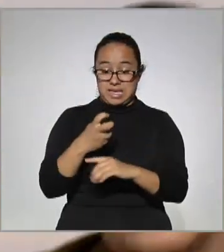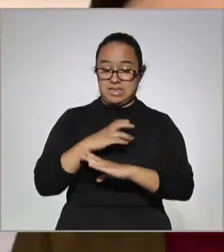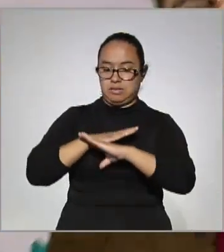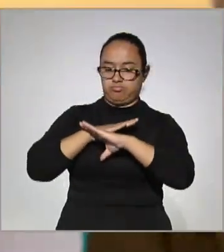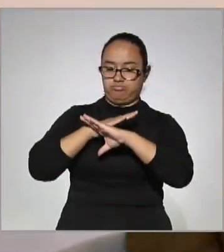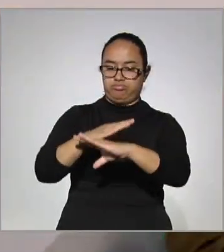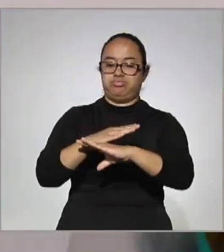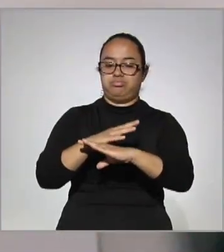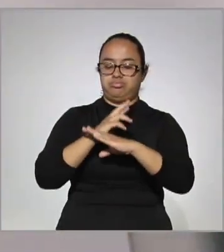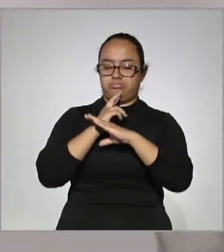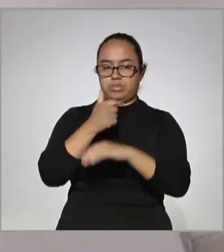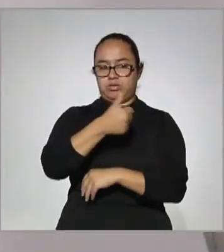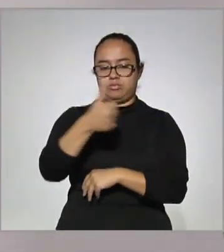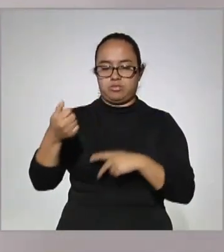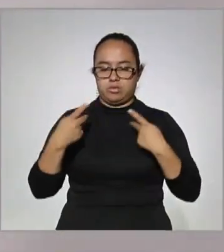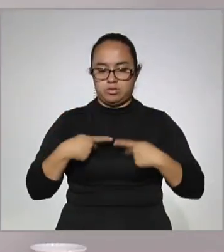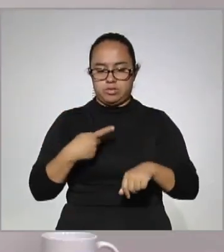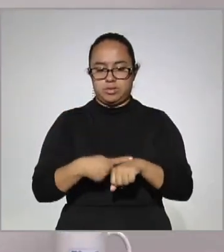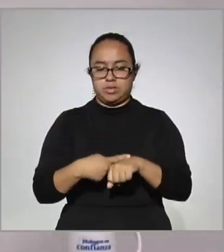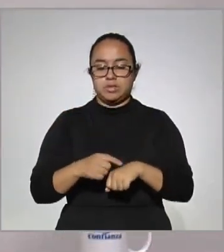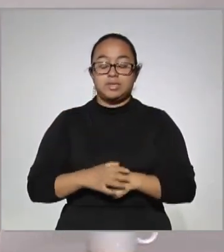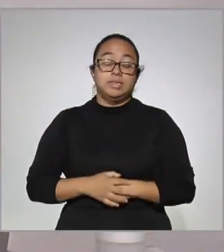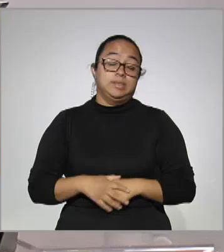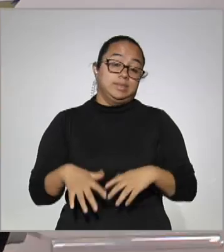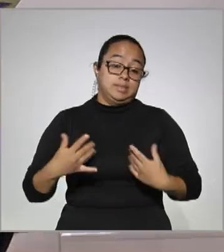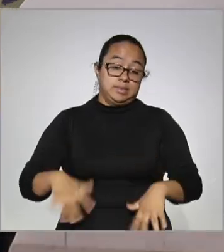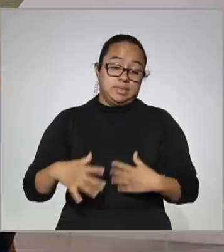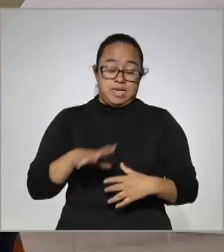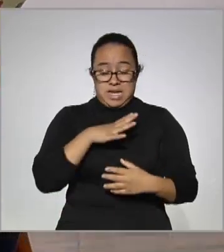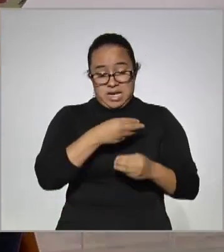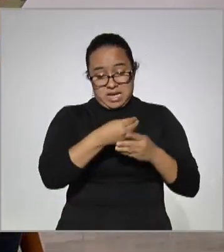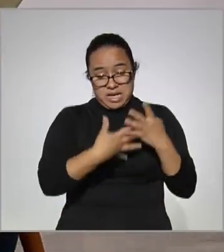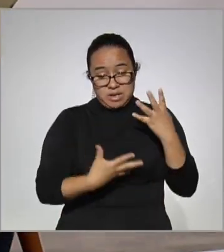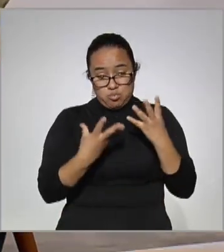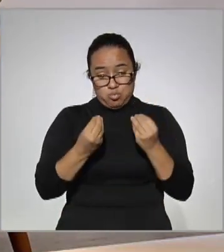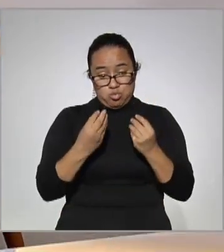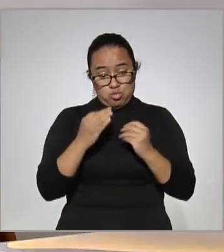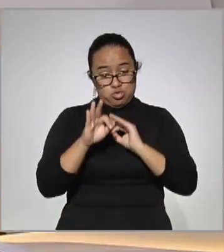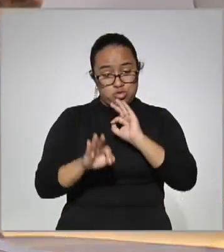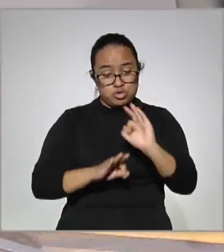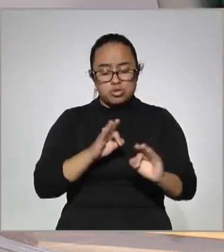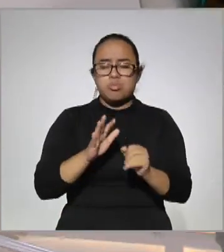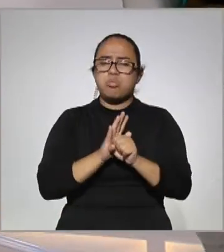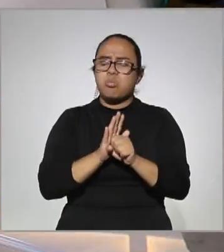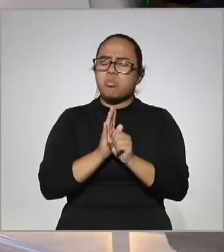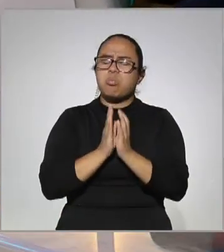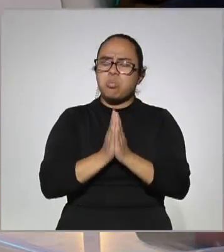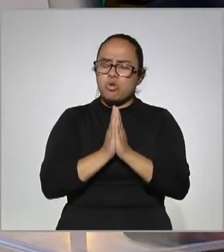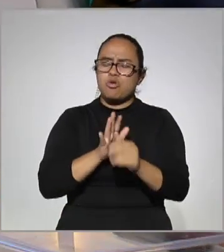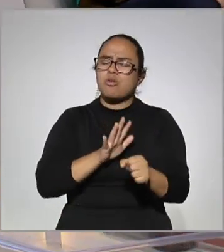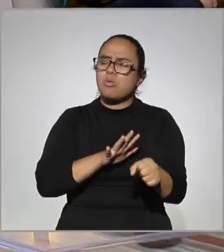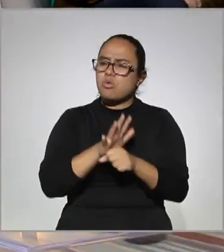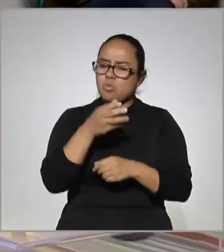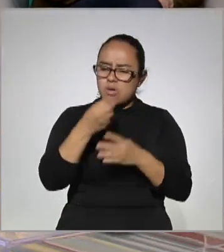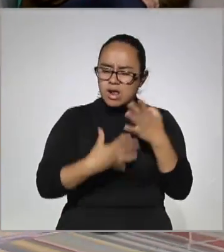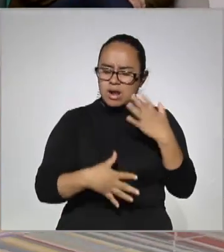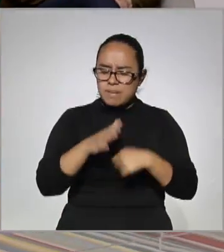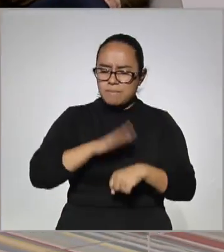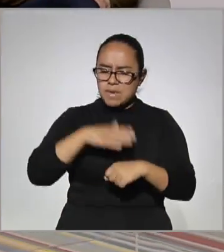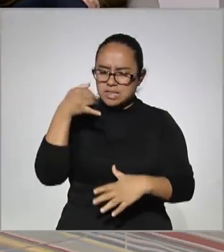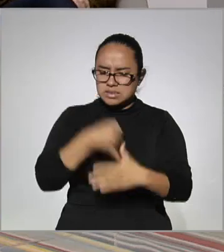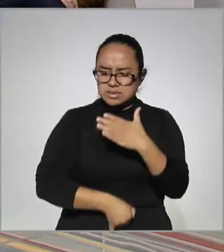cada paciente. Híjole, doctores, vemos que es una gran cantidad de tratamientos. Váyanos los desglosando desde lo más sencillo hasta lo